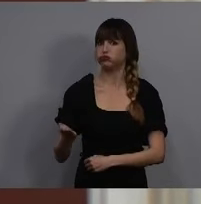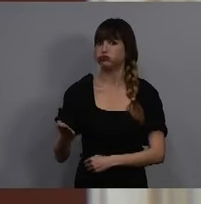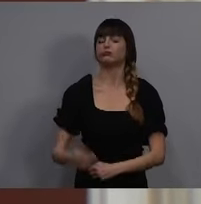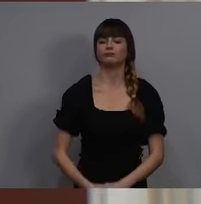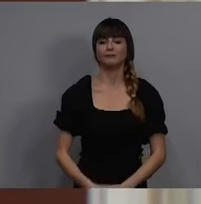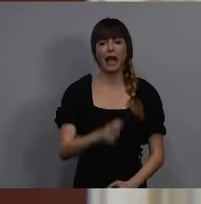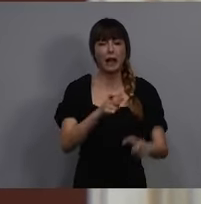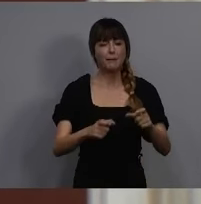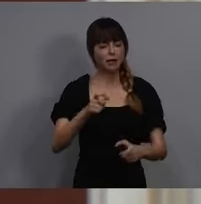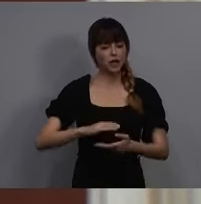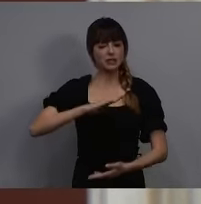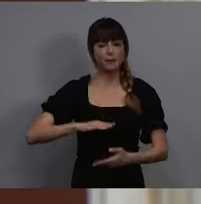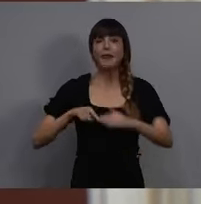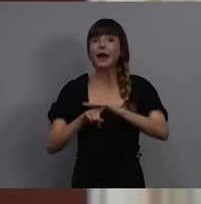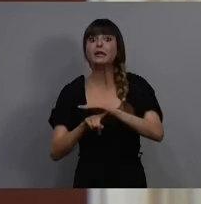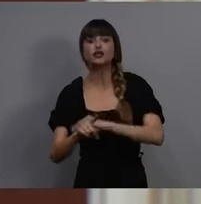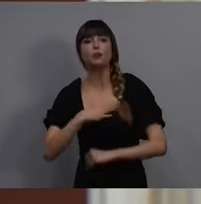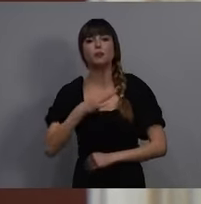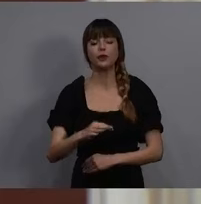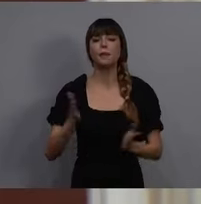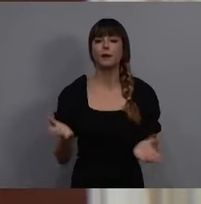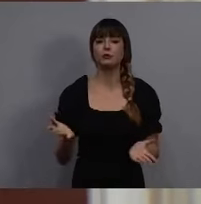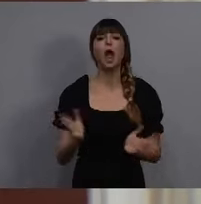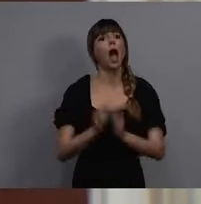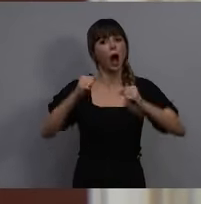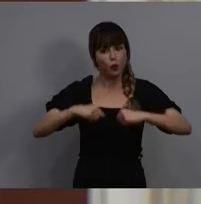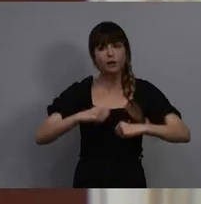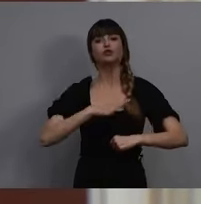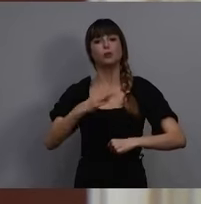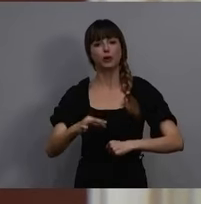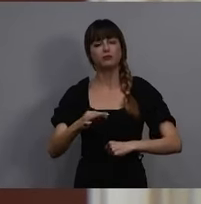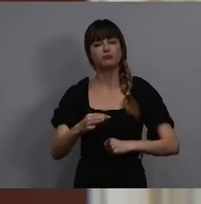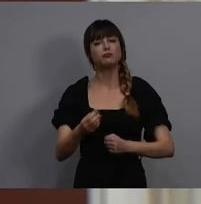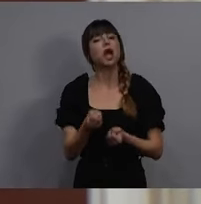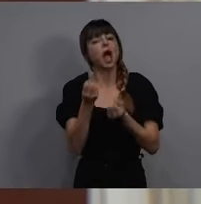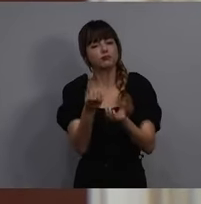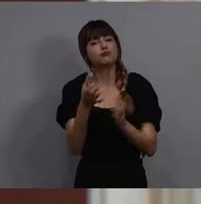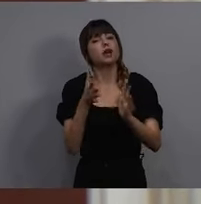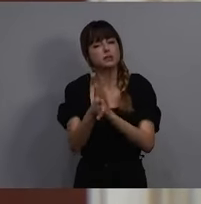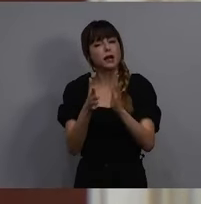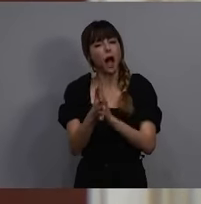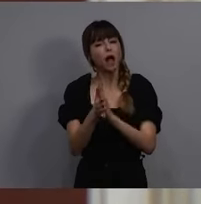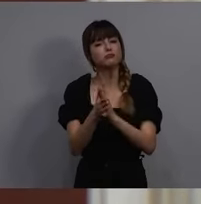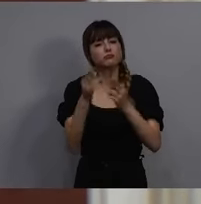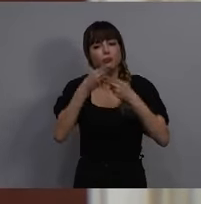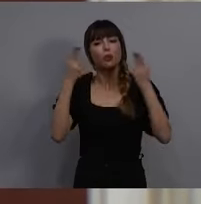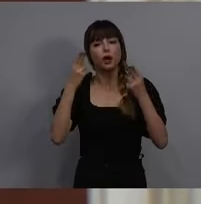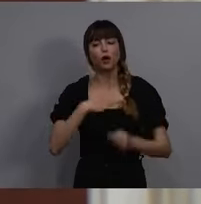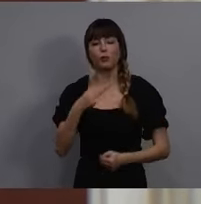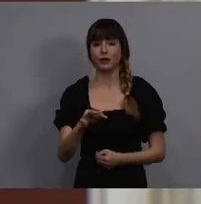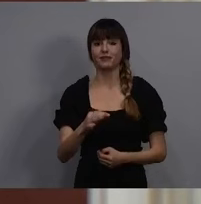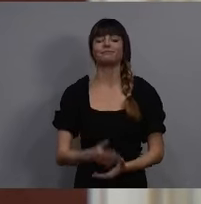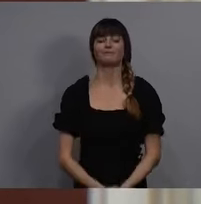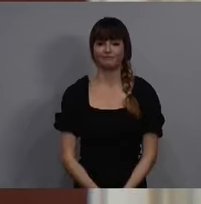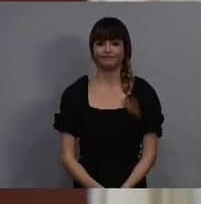personas capaces de gestionar pero también de llegar a acuerdos y de explicarlos públicamente a esa tarea se van a